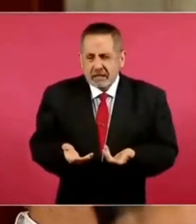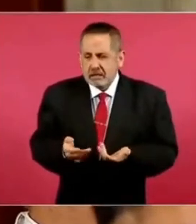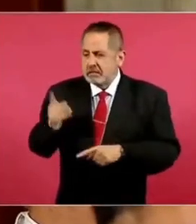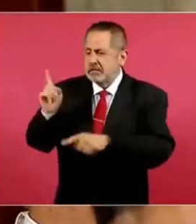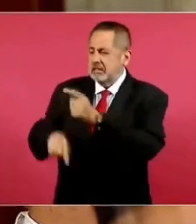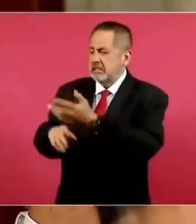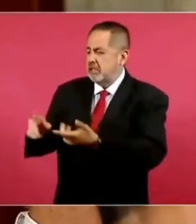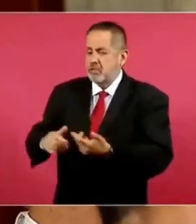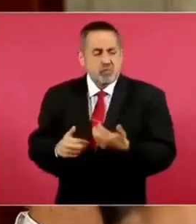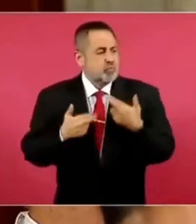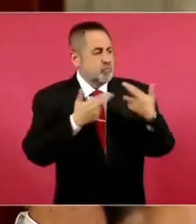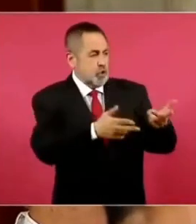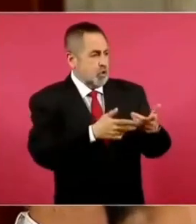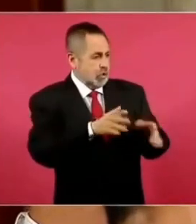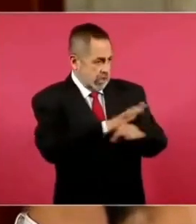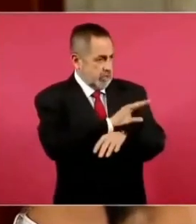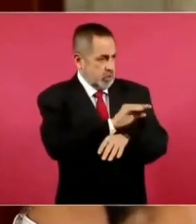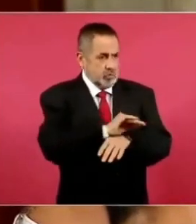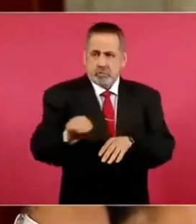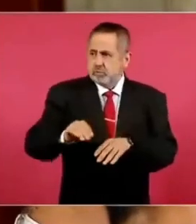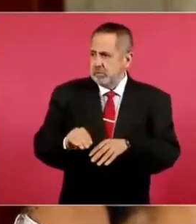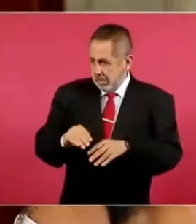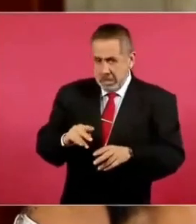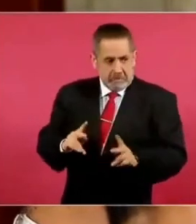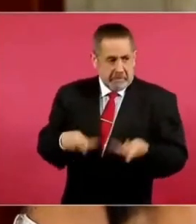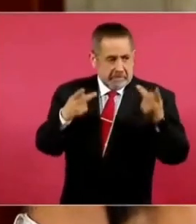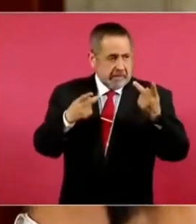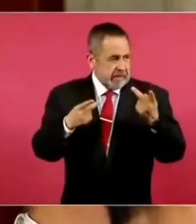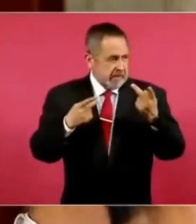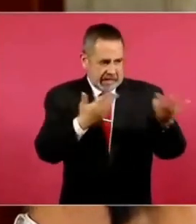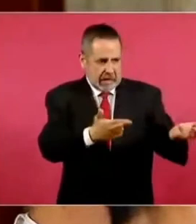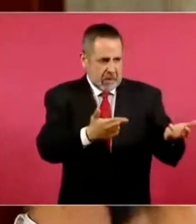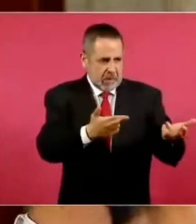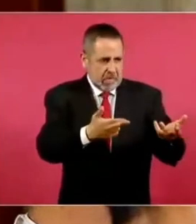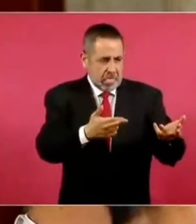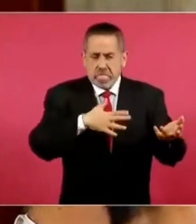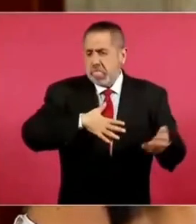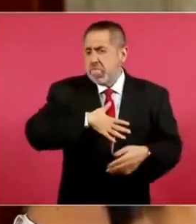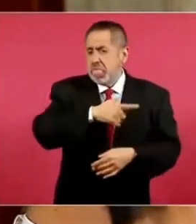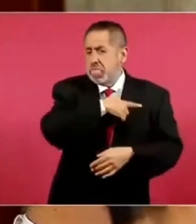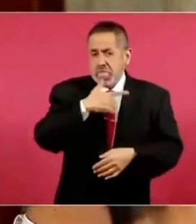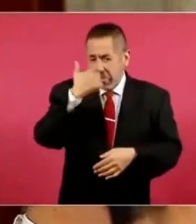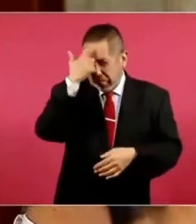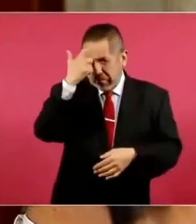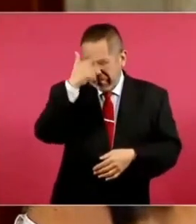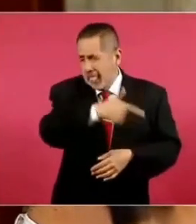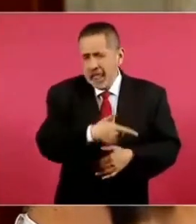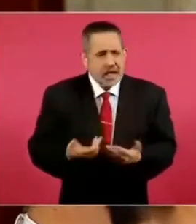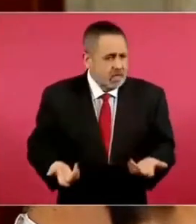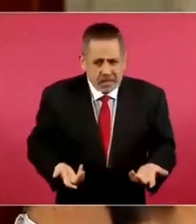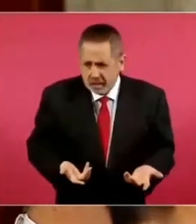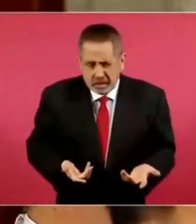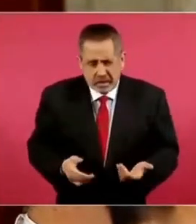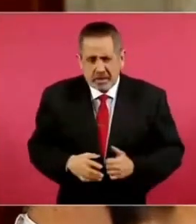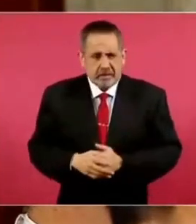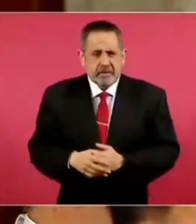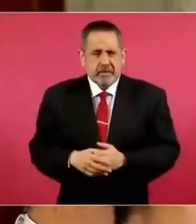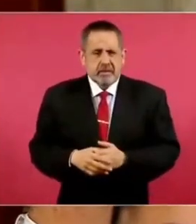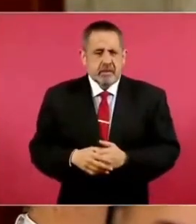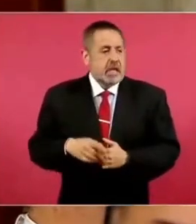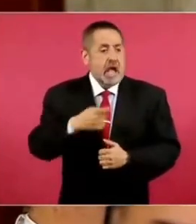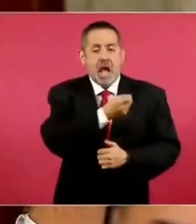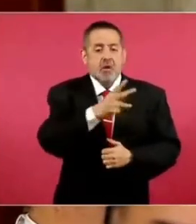decomisan se intercambian se compran se venden se regalan se exhiben al antojo y voluntad de alguien no faltan los